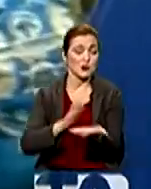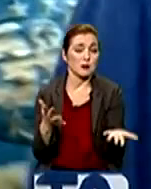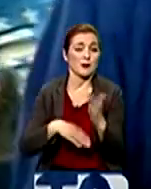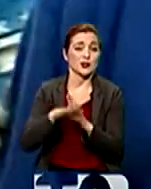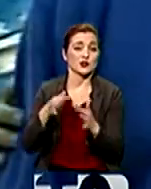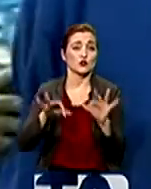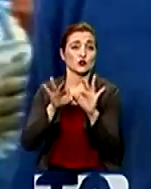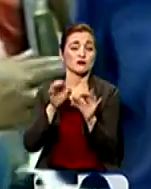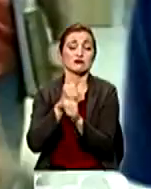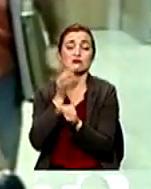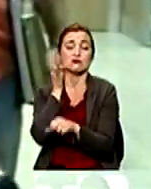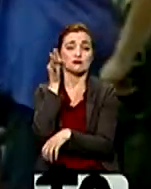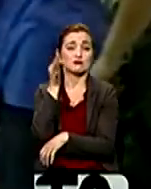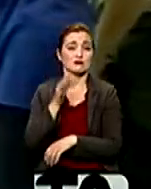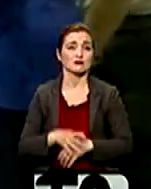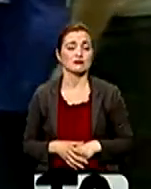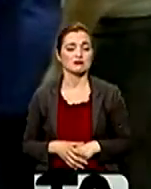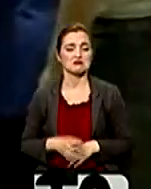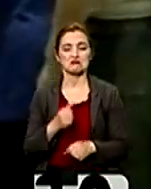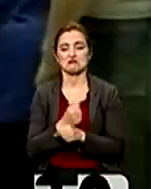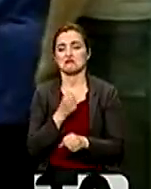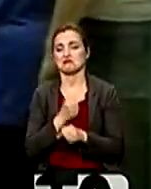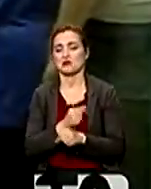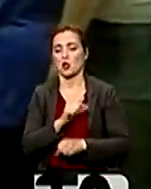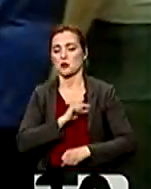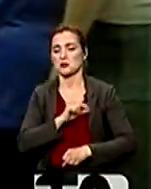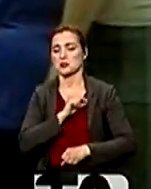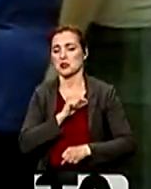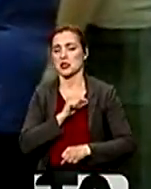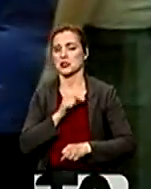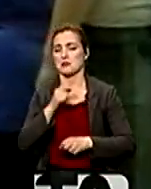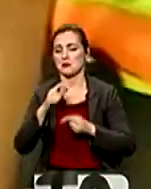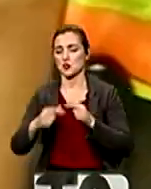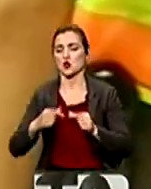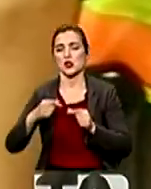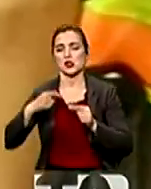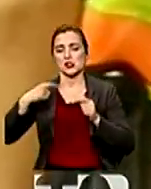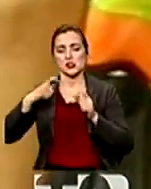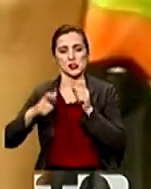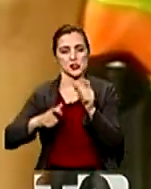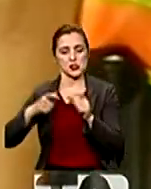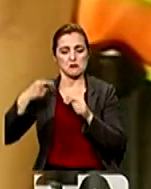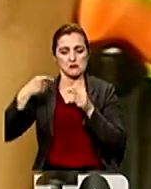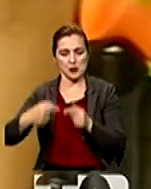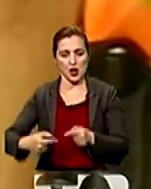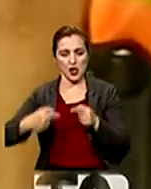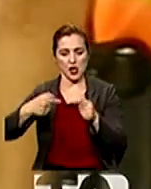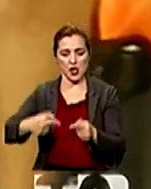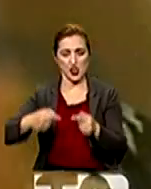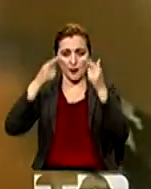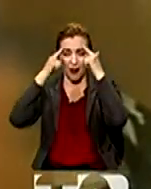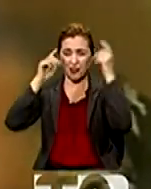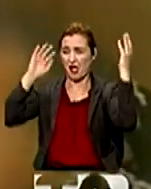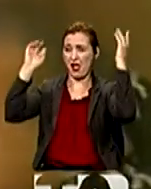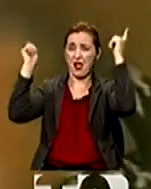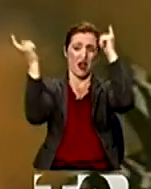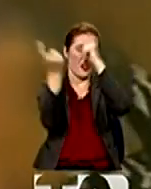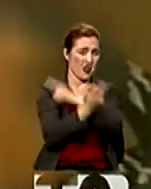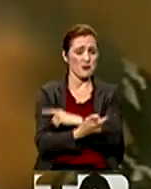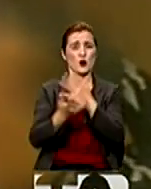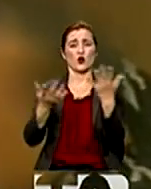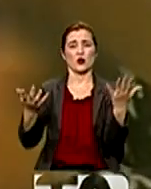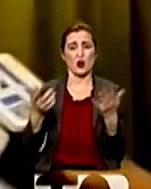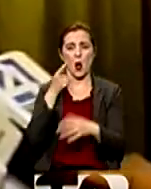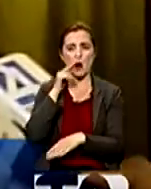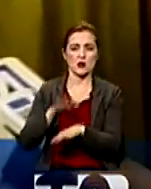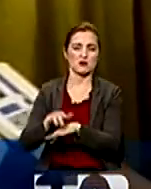trabajo para el futuro. El gran trabajo a las conciencias de las generaciones que vienen para hacer cambiar la mentalidad del potencial agresor que según las cifras